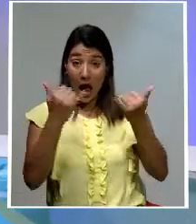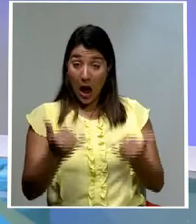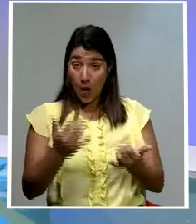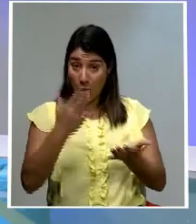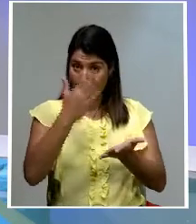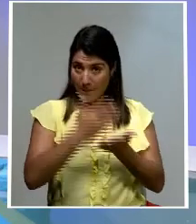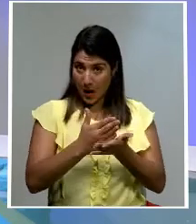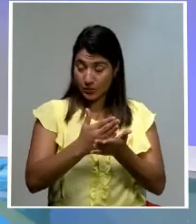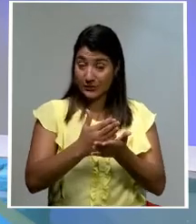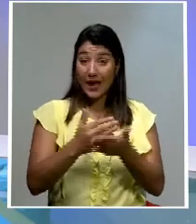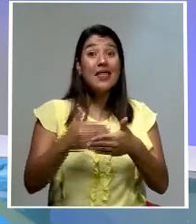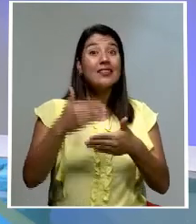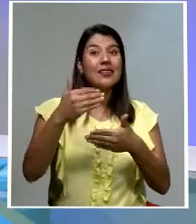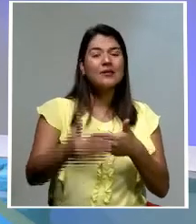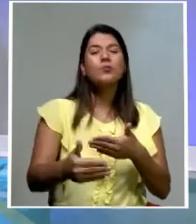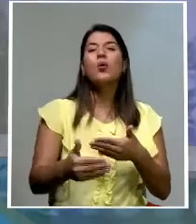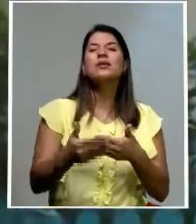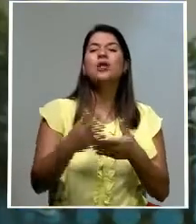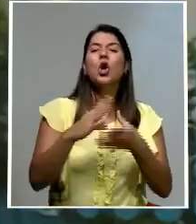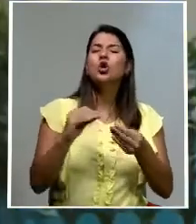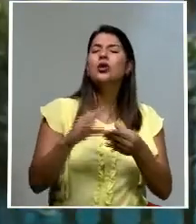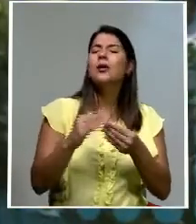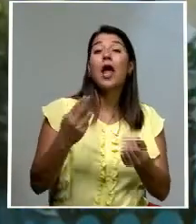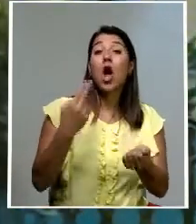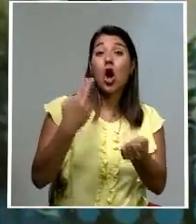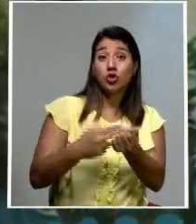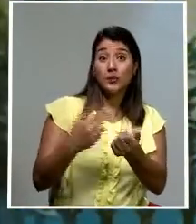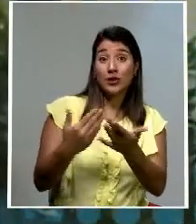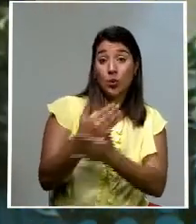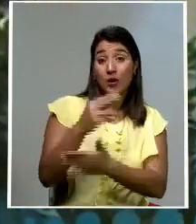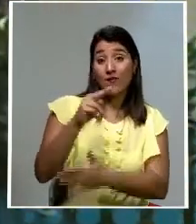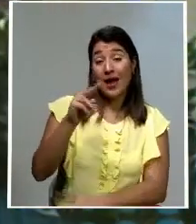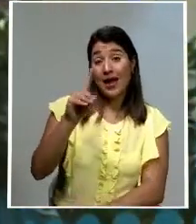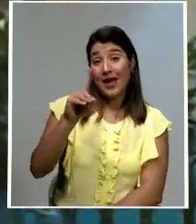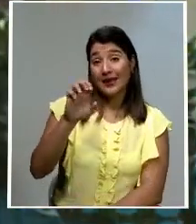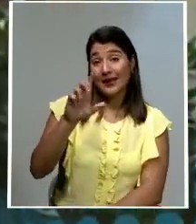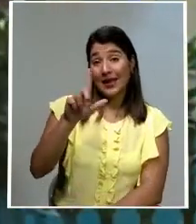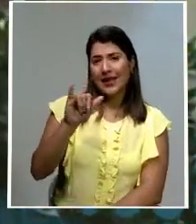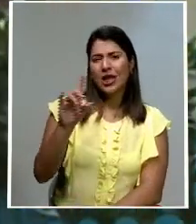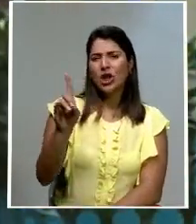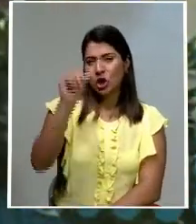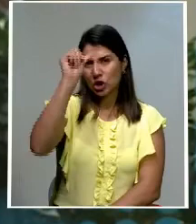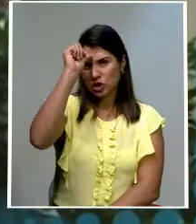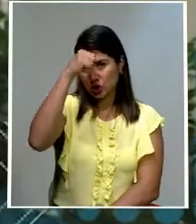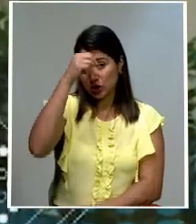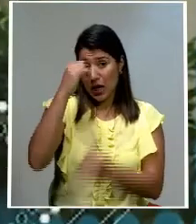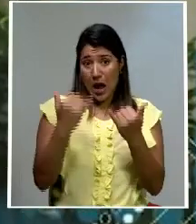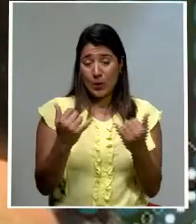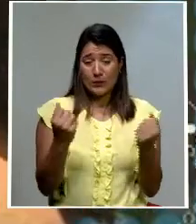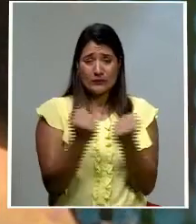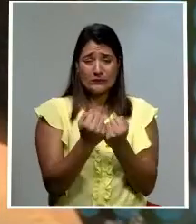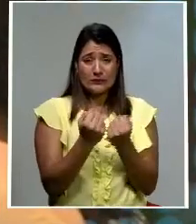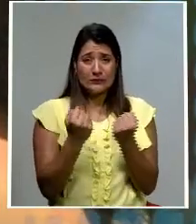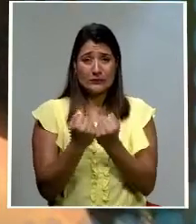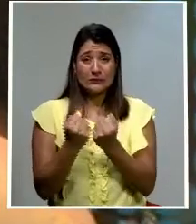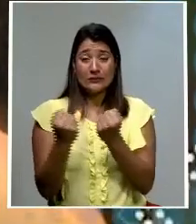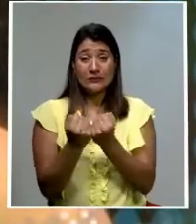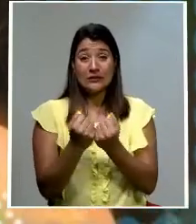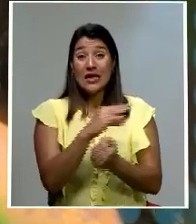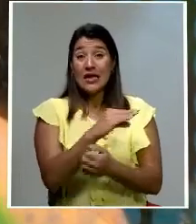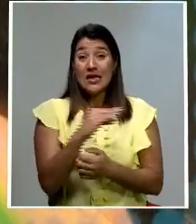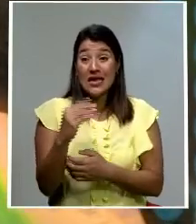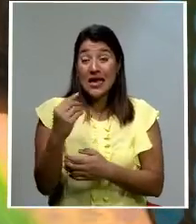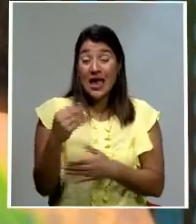una pausa y al volver, los hospitales de Nueva Delhi en la India están al borde del colapso y solo